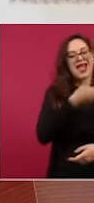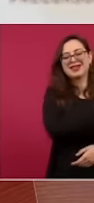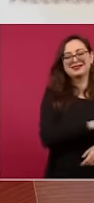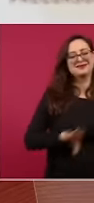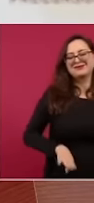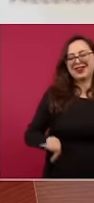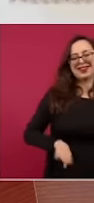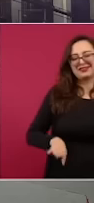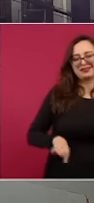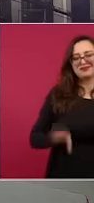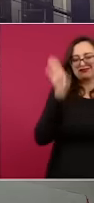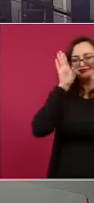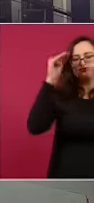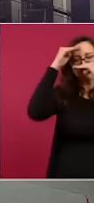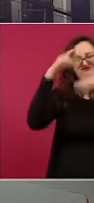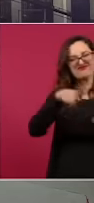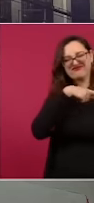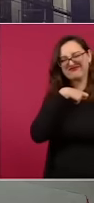acosado, lo fueron